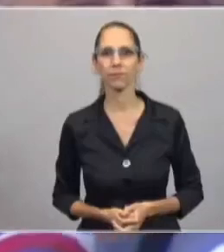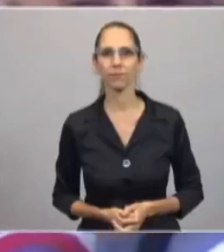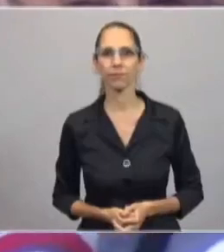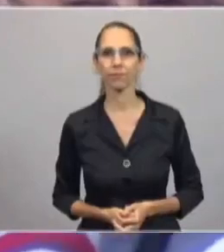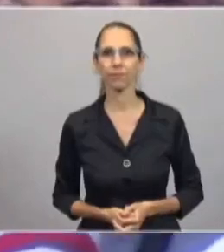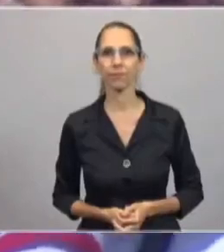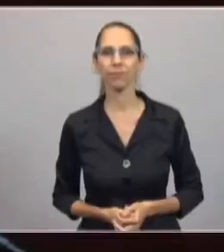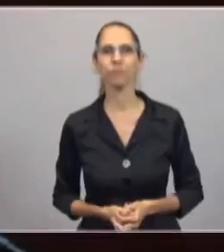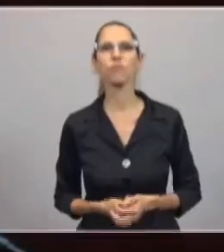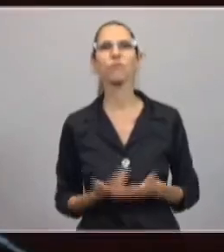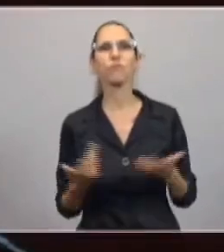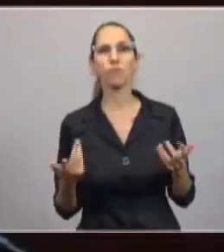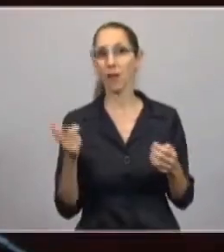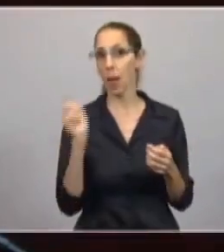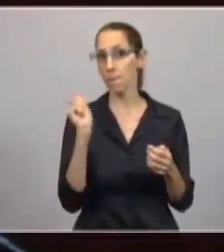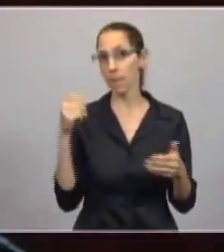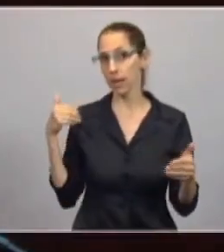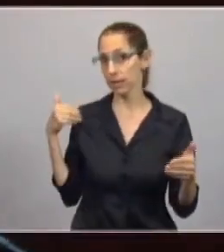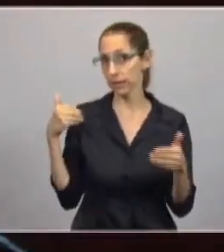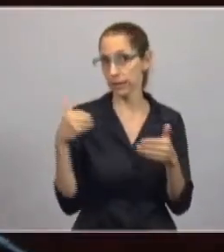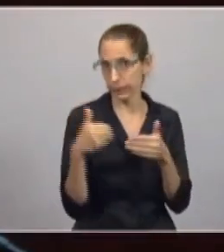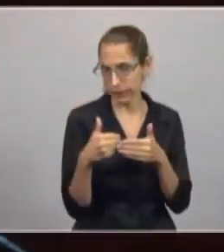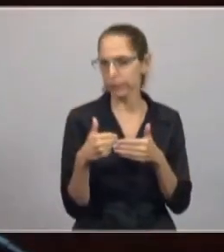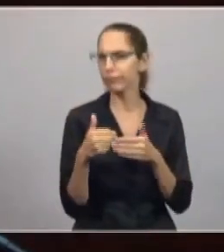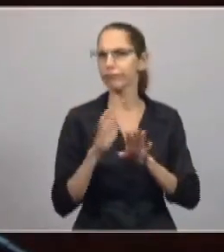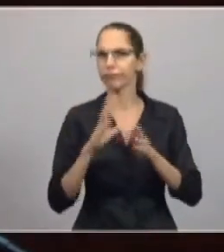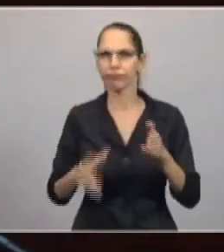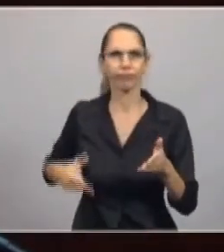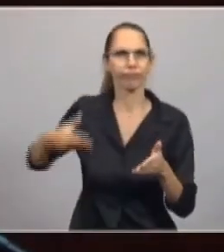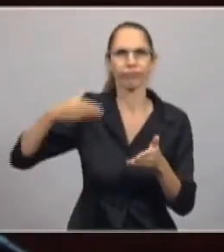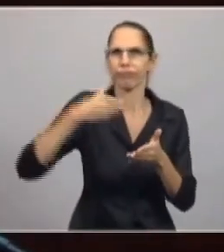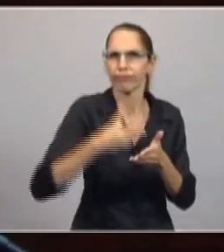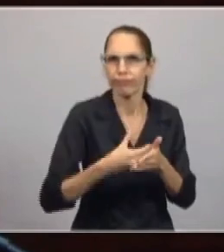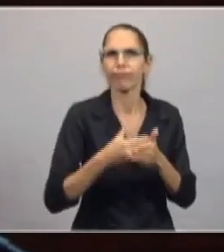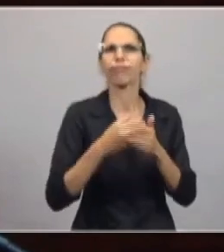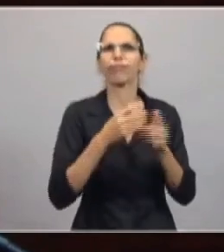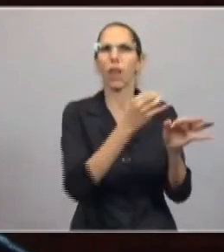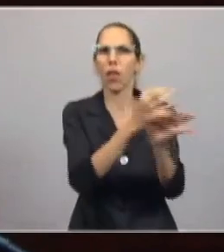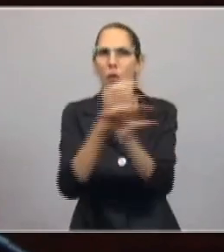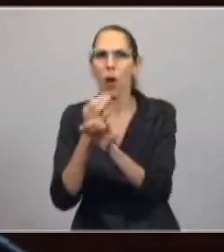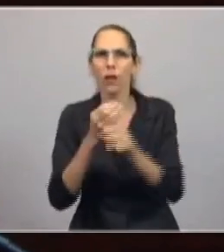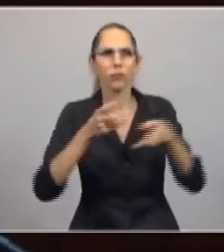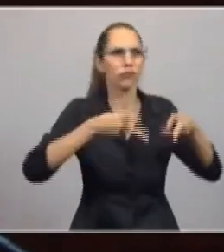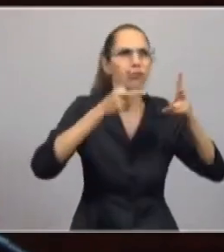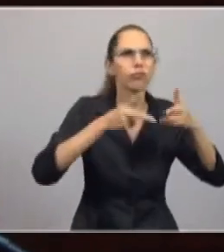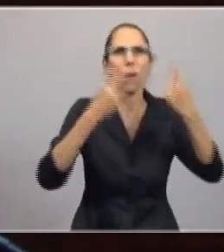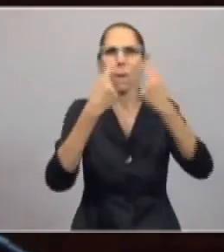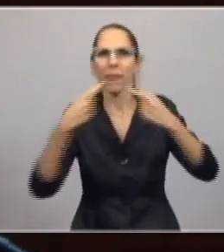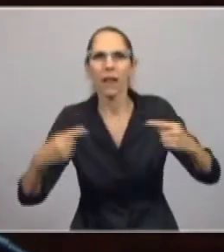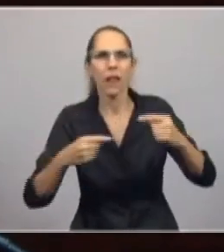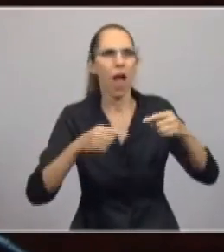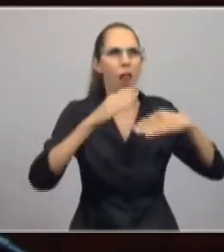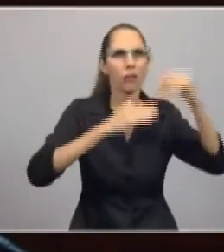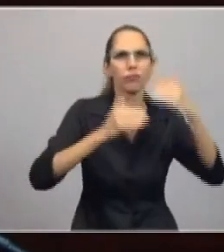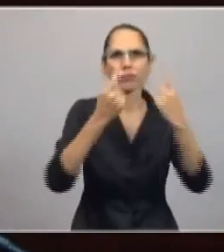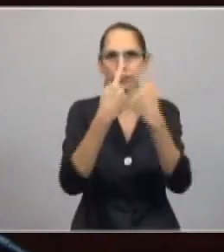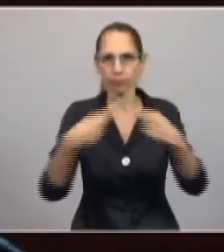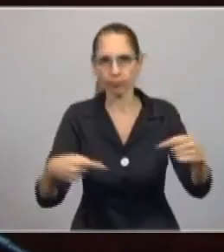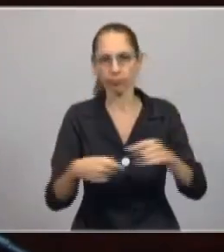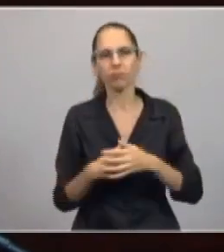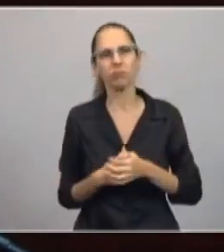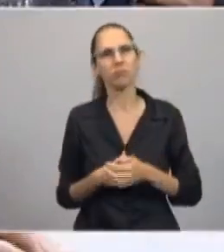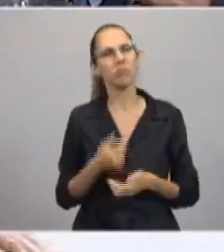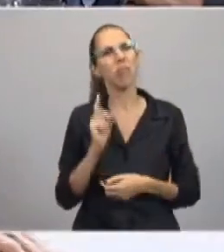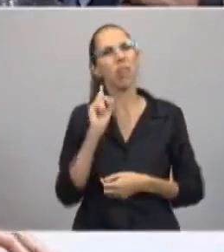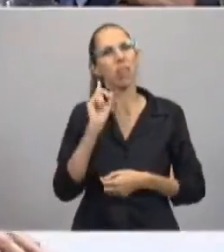Hicimos en estos meses fuertes inversiones educativas en los edificios, en el material, pero también